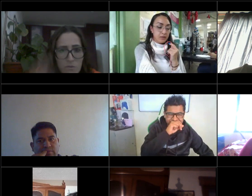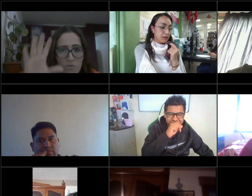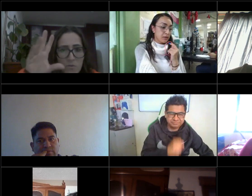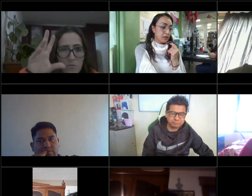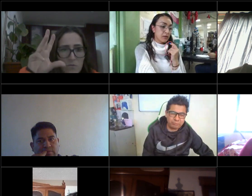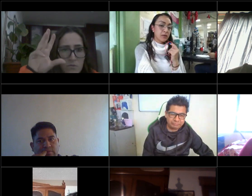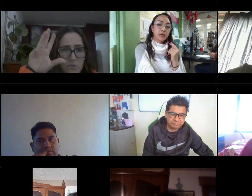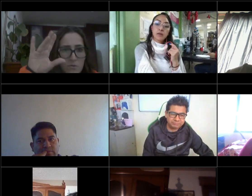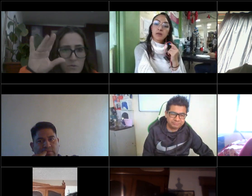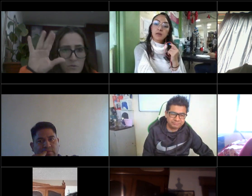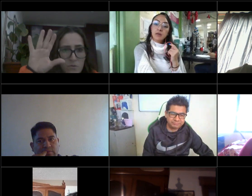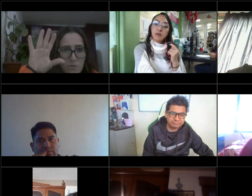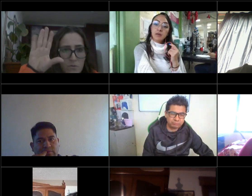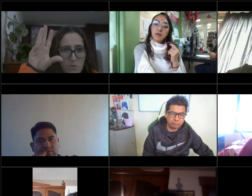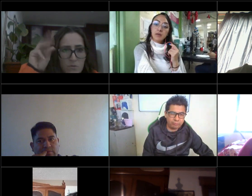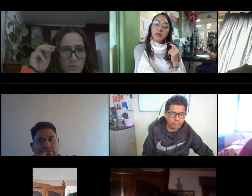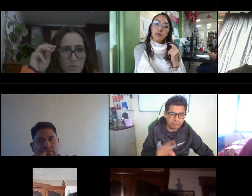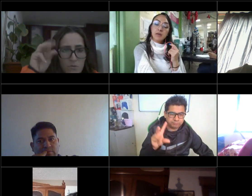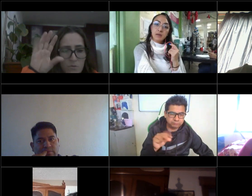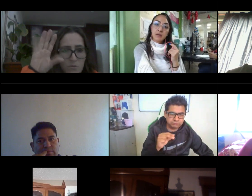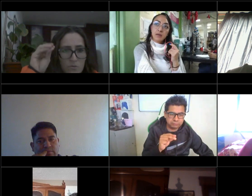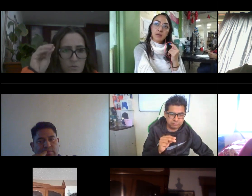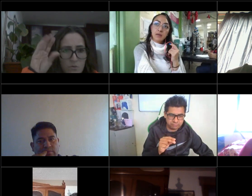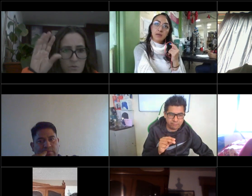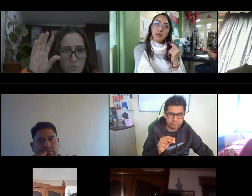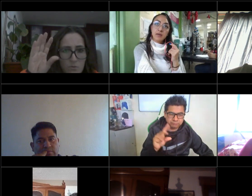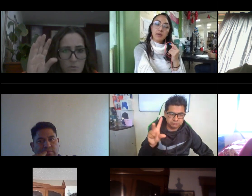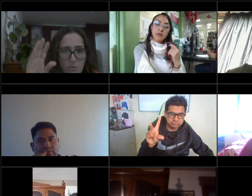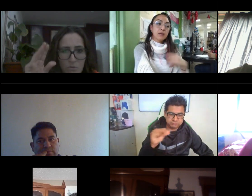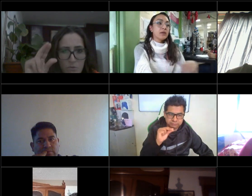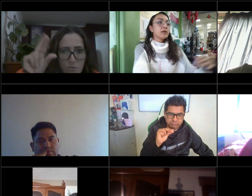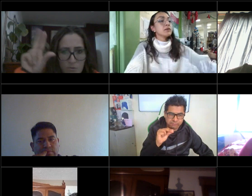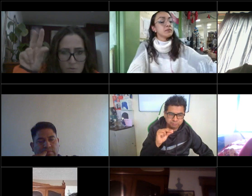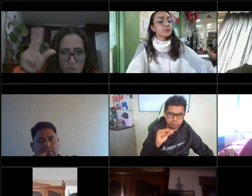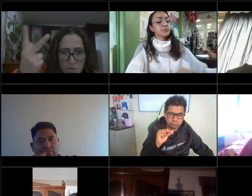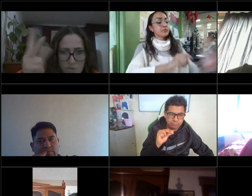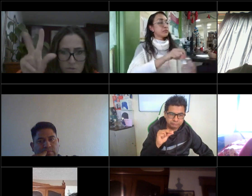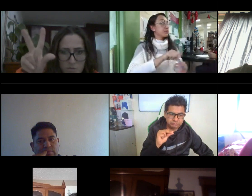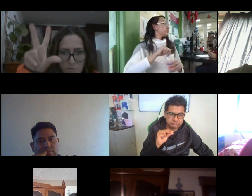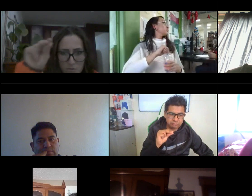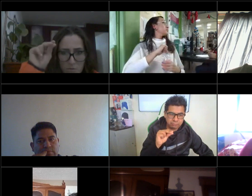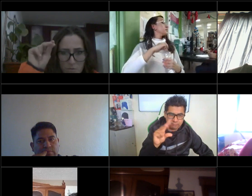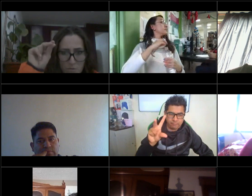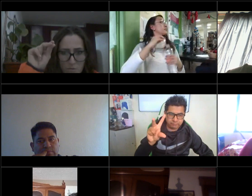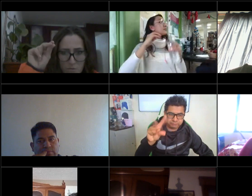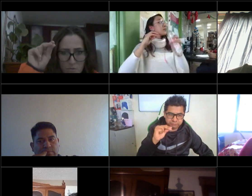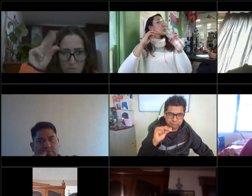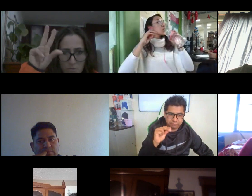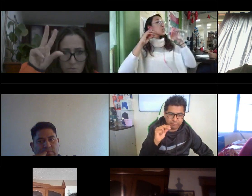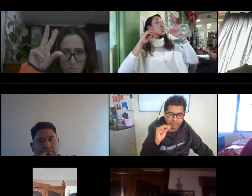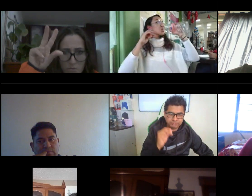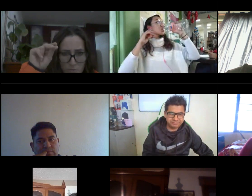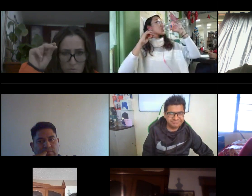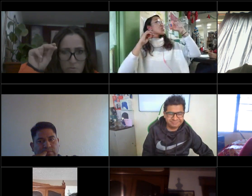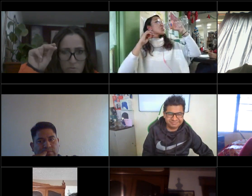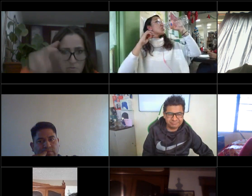entonces, ¿cómo voy a saber? Ya sé que la las señas de